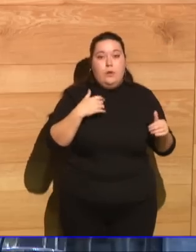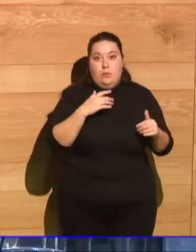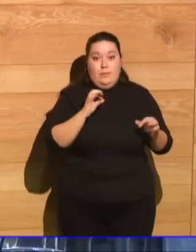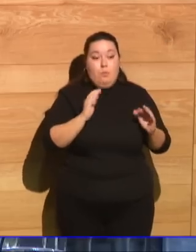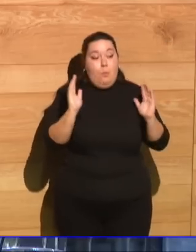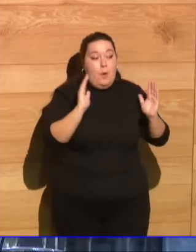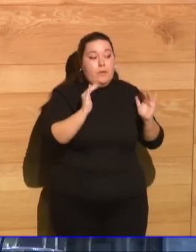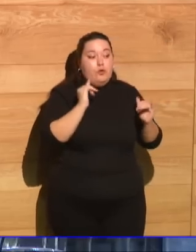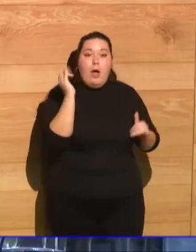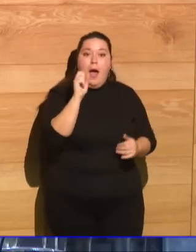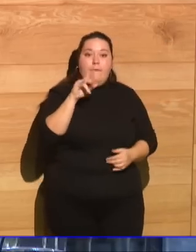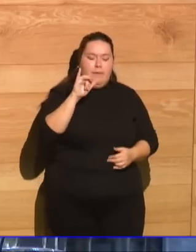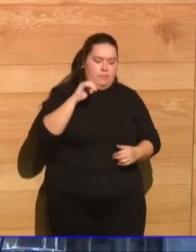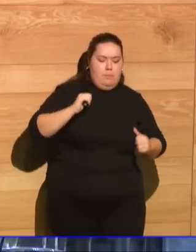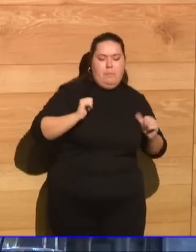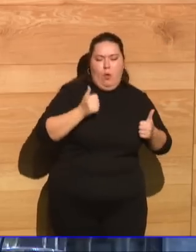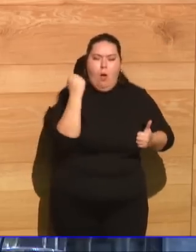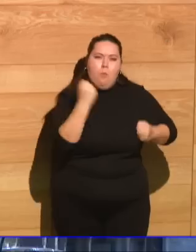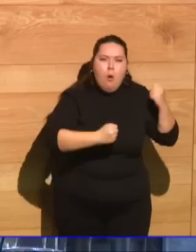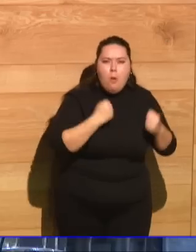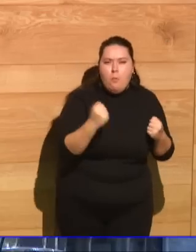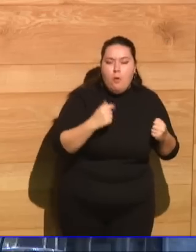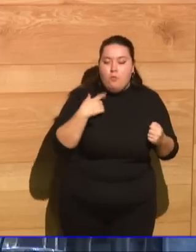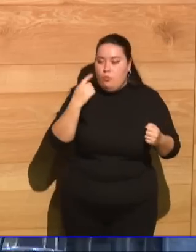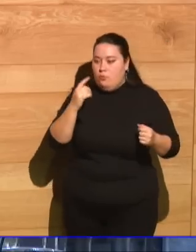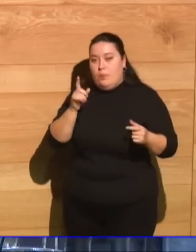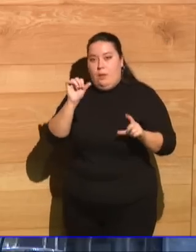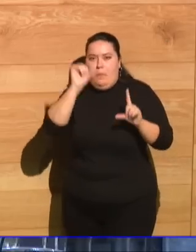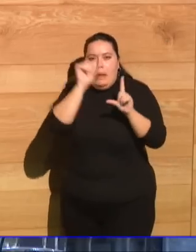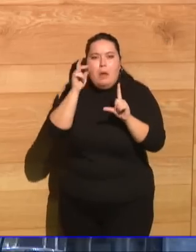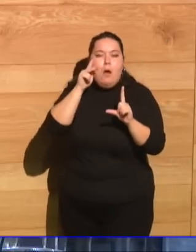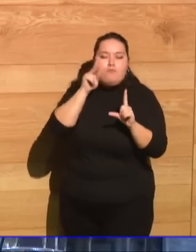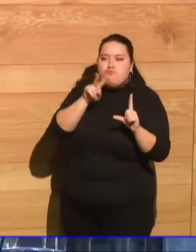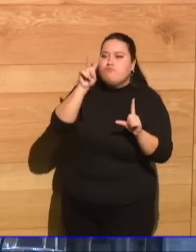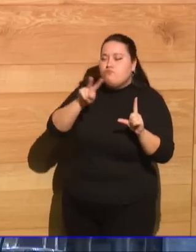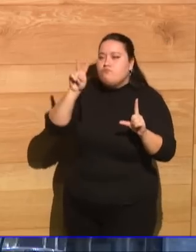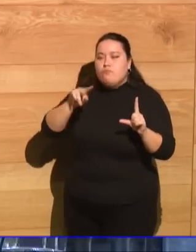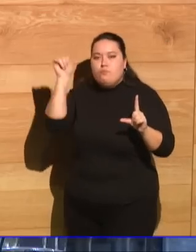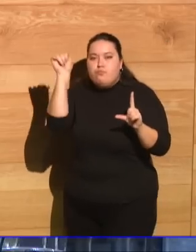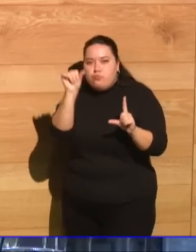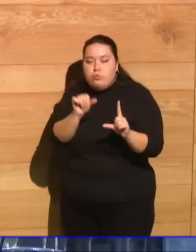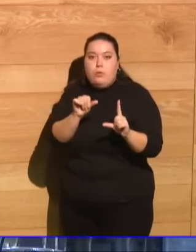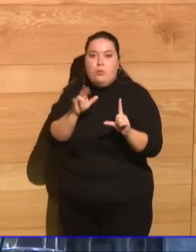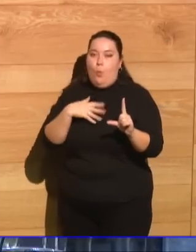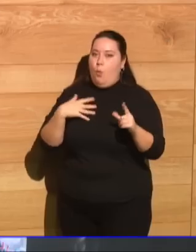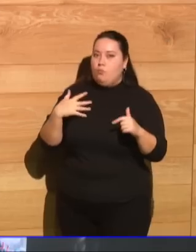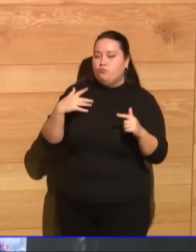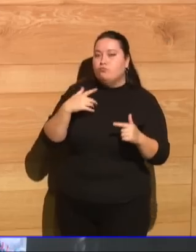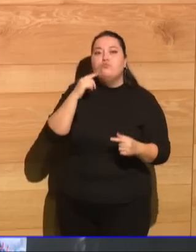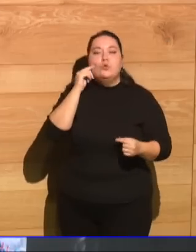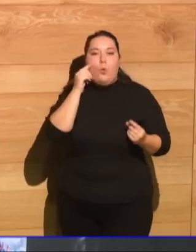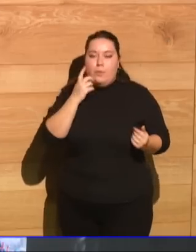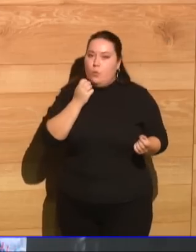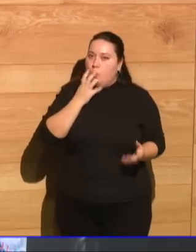puñetazos en la mesa. Así que para mí ha sido un descubrimiento completamente a posteriori. Yo este programa he venido a aprender. Todos los descubrimientos